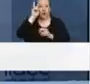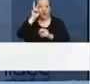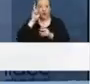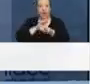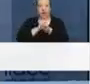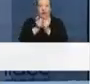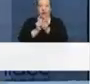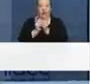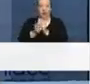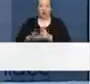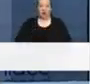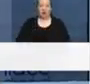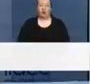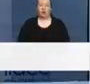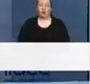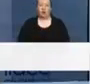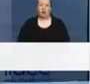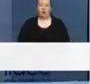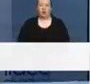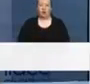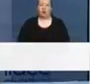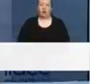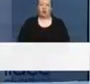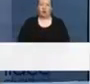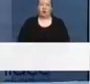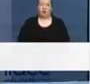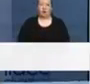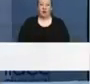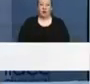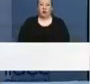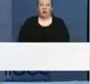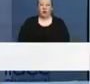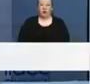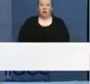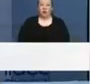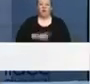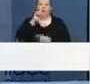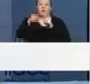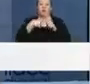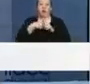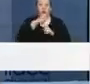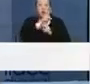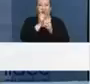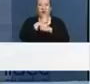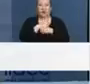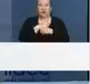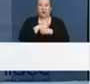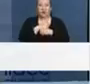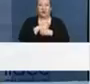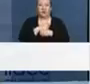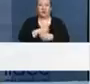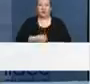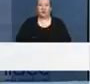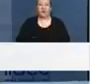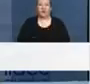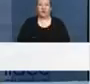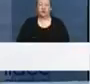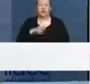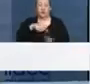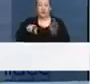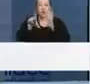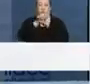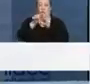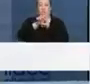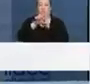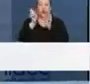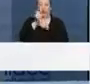imagina que descarga cuando ellos generaron la protesta contra la herencia amiga que si ustedes revisan son las leyes que tenían los